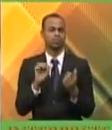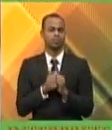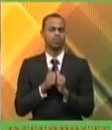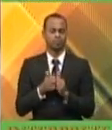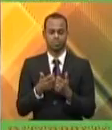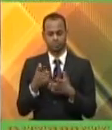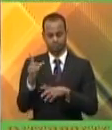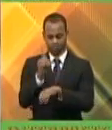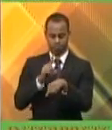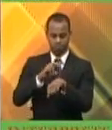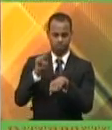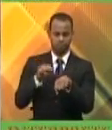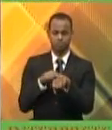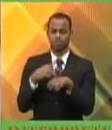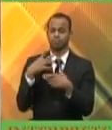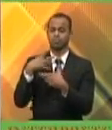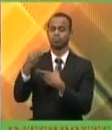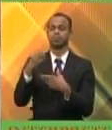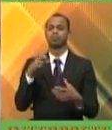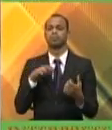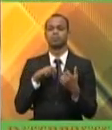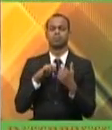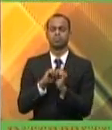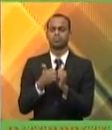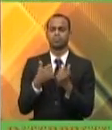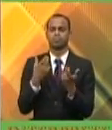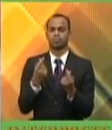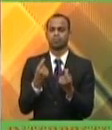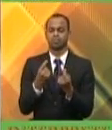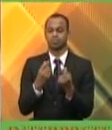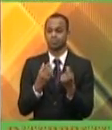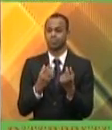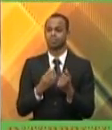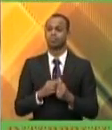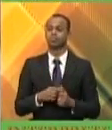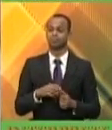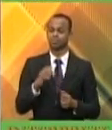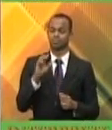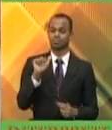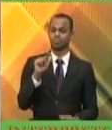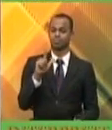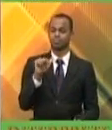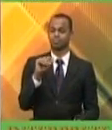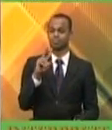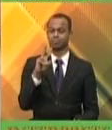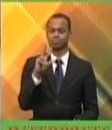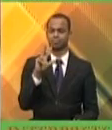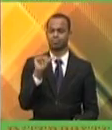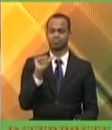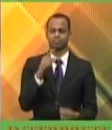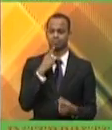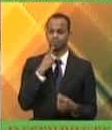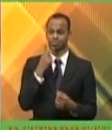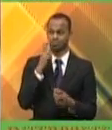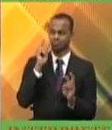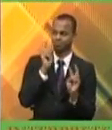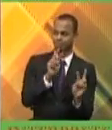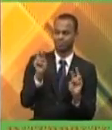nacional cómo puede salir tranquilamente en el son invisibilizados